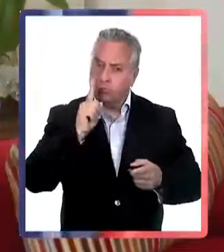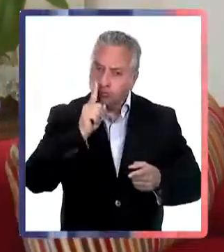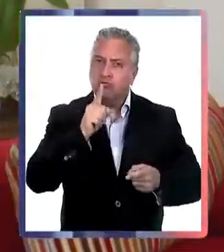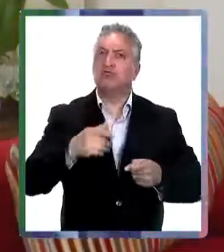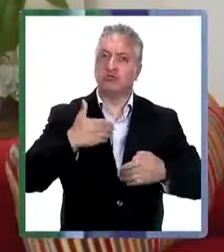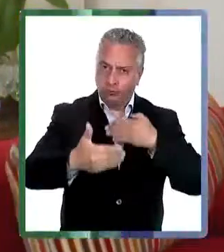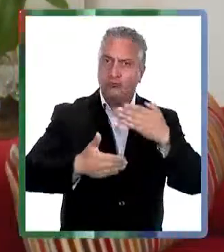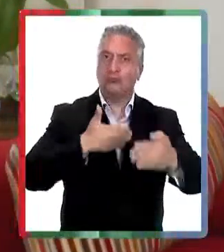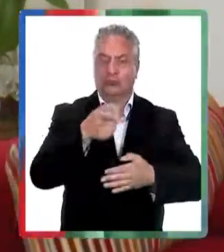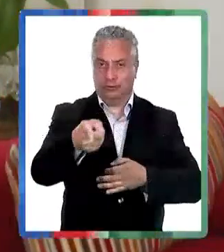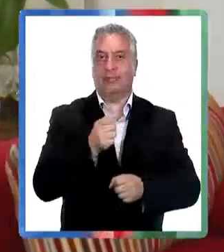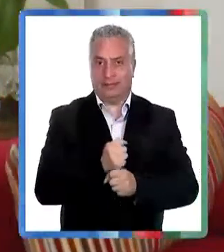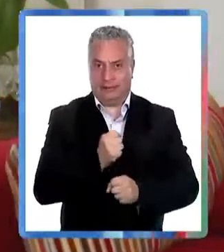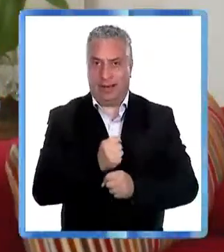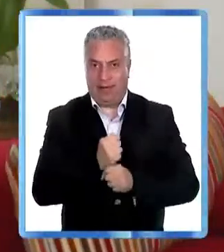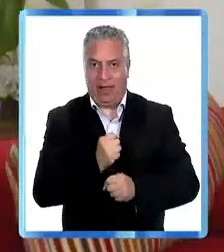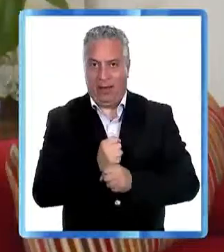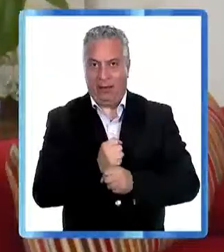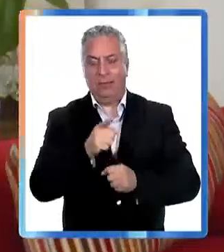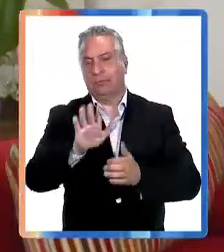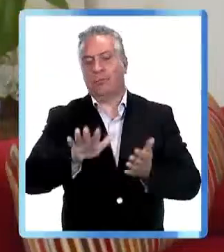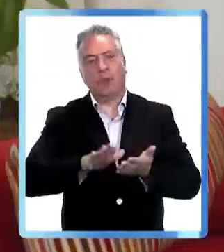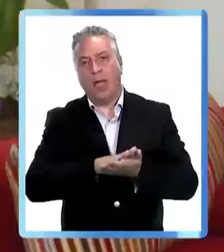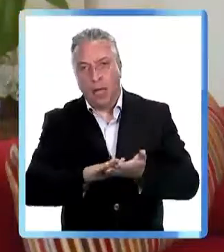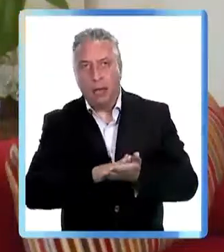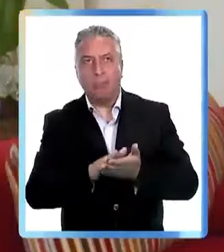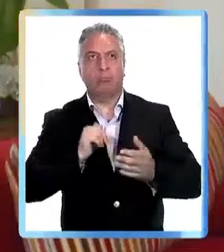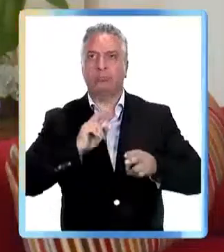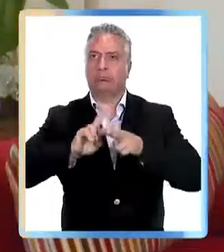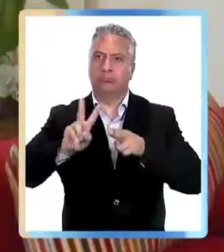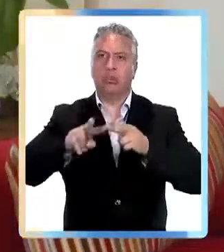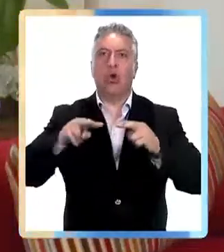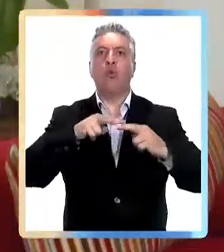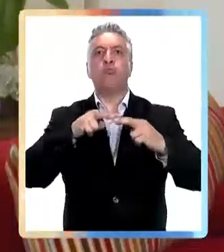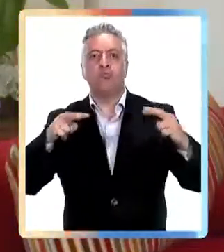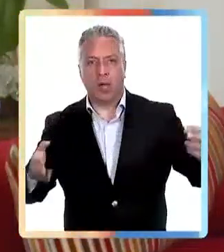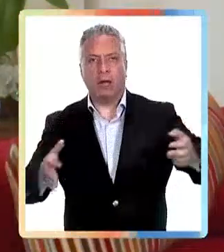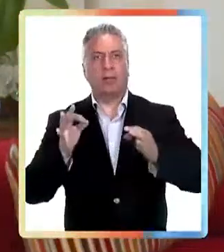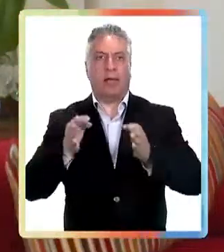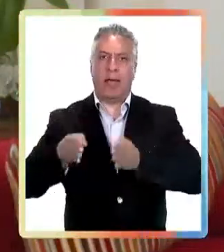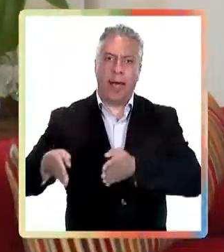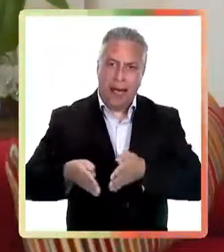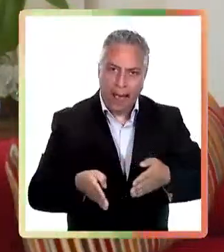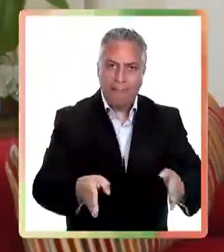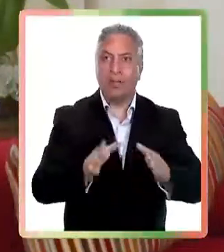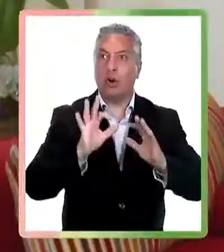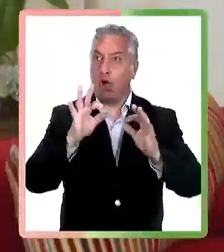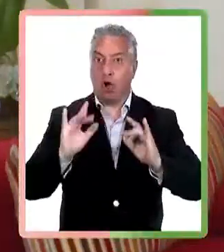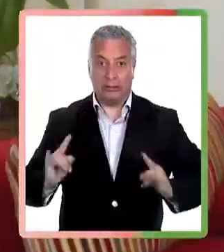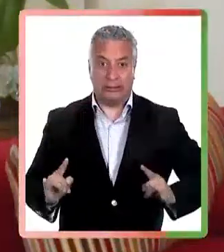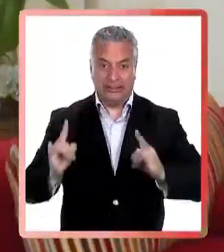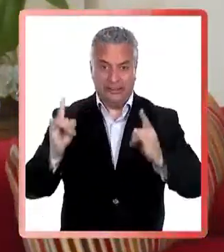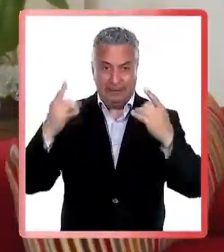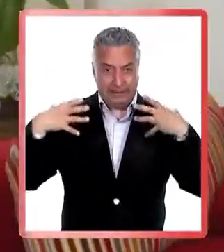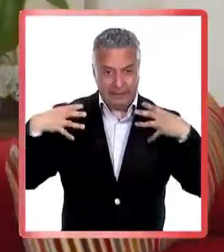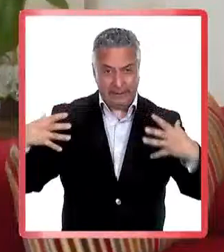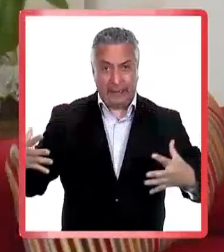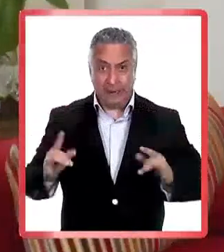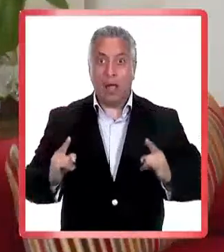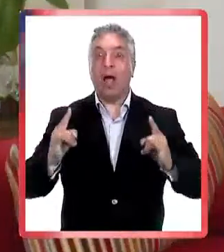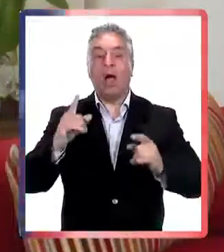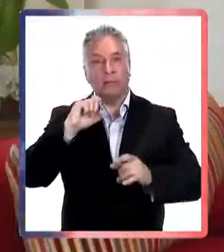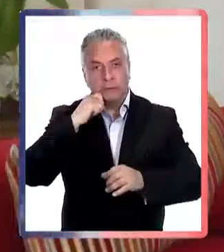genera trabajo. Por ejemplo, si vamos a hacer un puente, si vamos a hacer caminos, si vamos a hacer grandes construcciones,